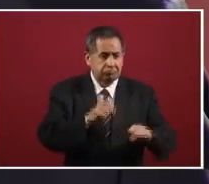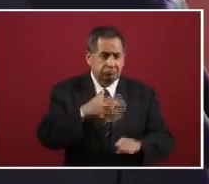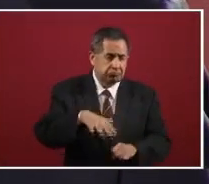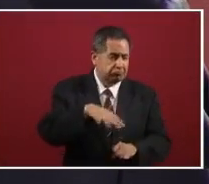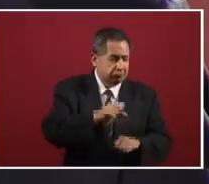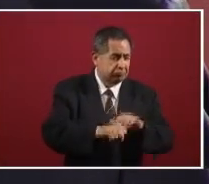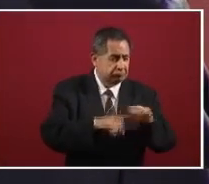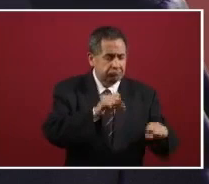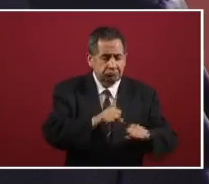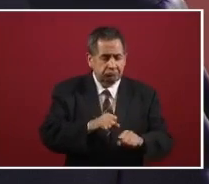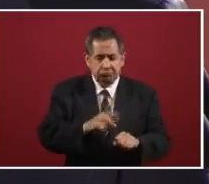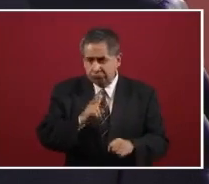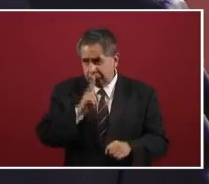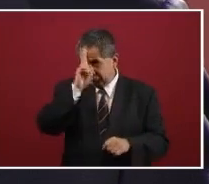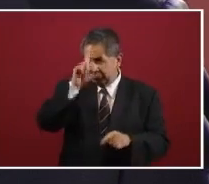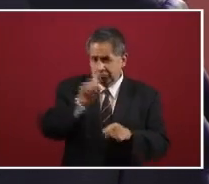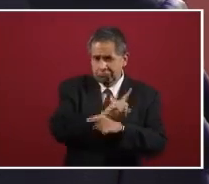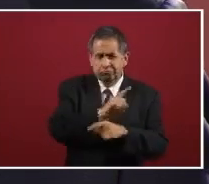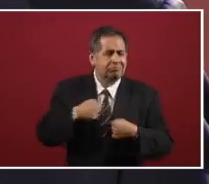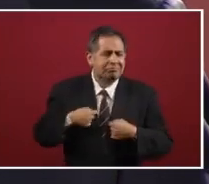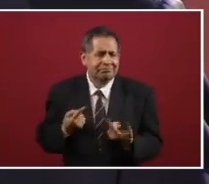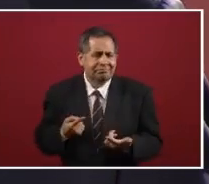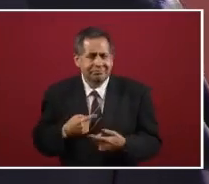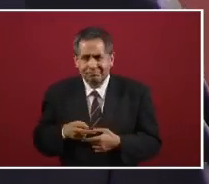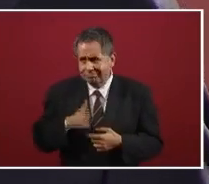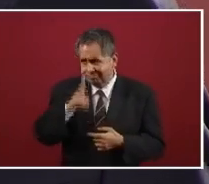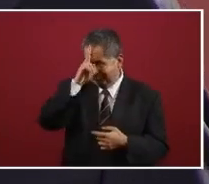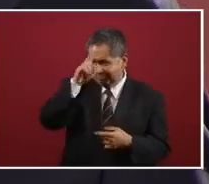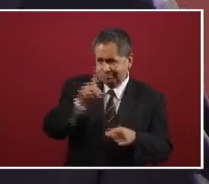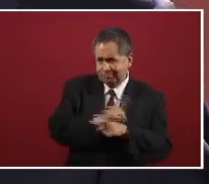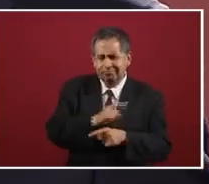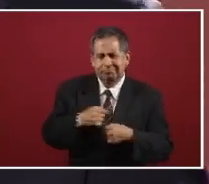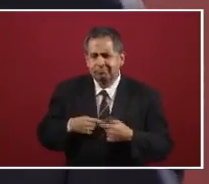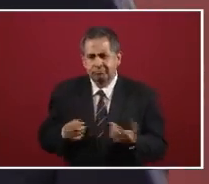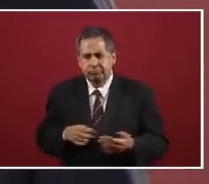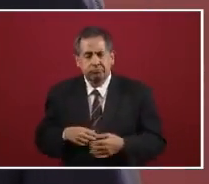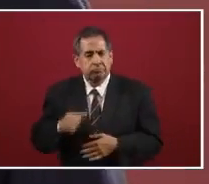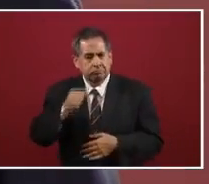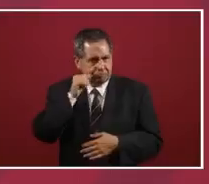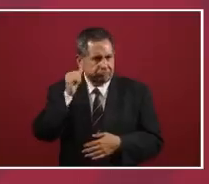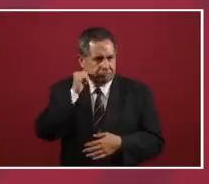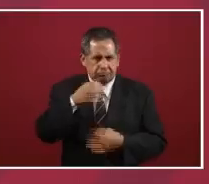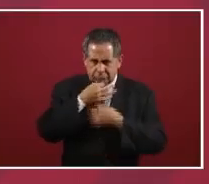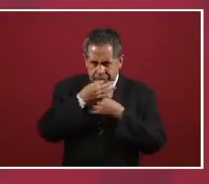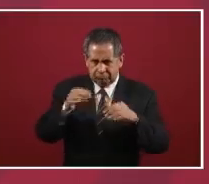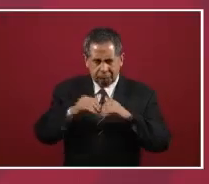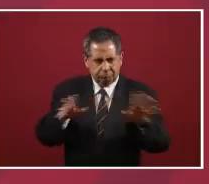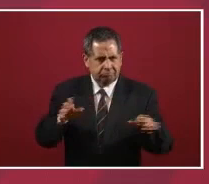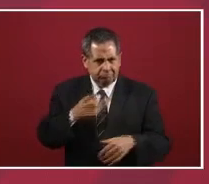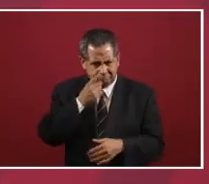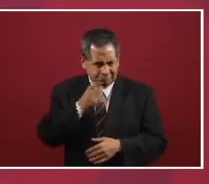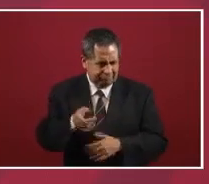que no es mi fuerte la venganza. Ayer lo dije.